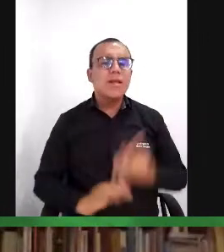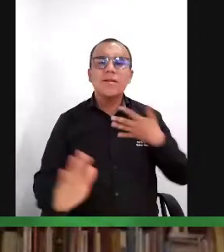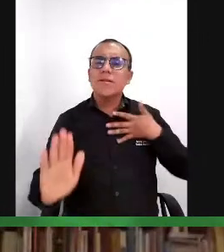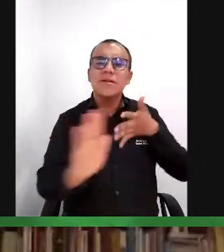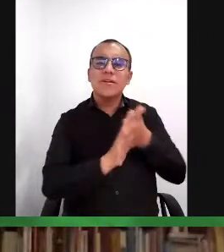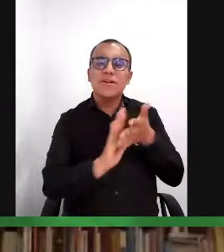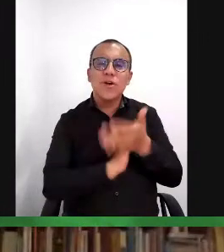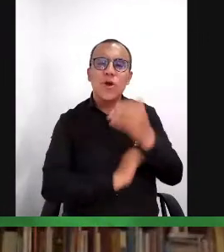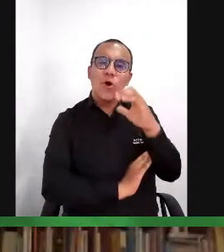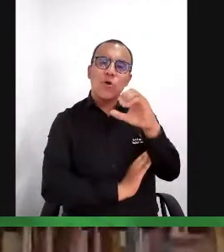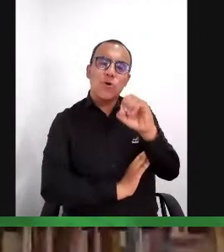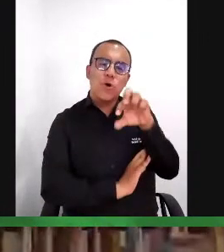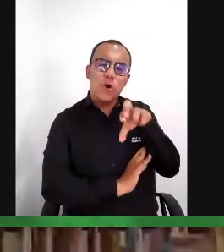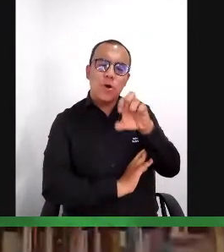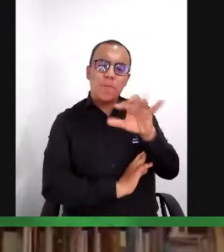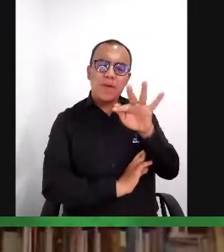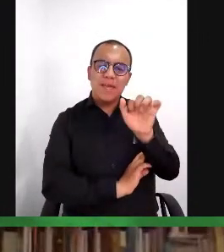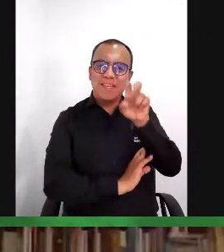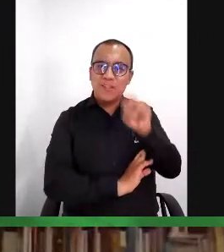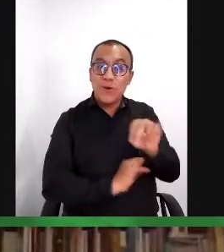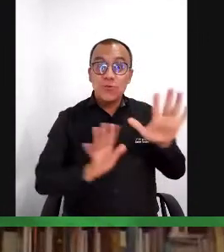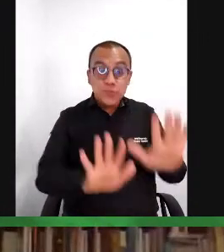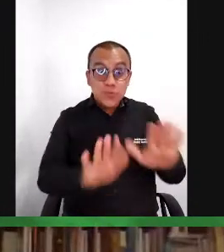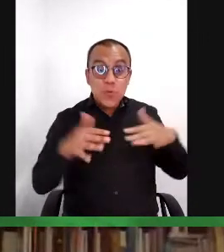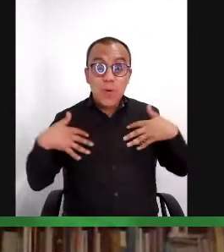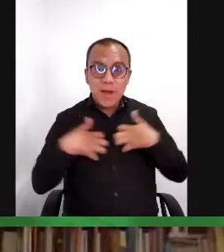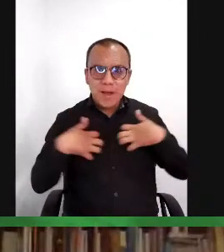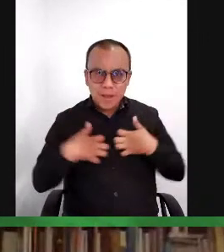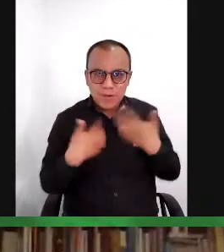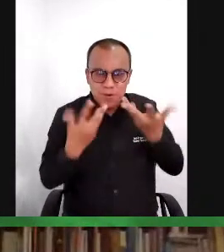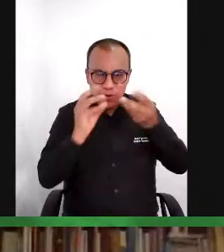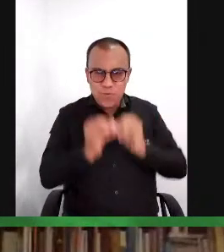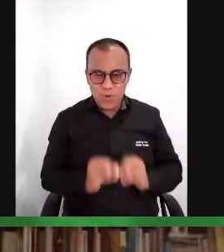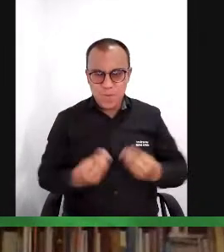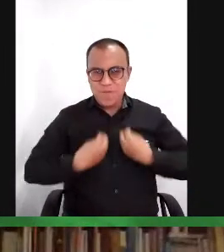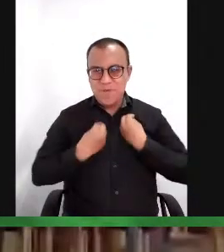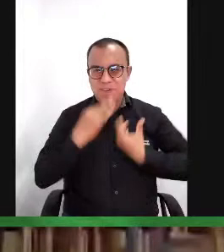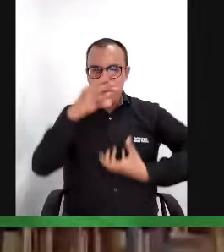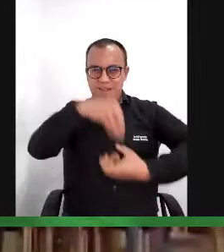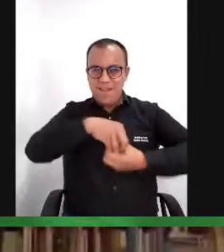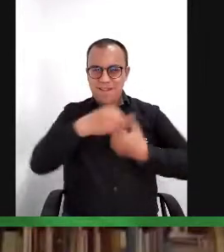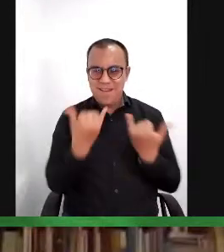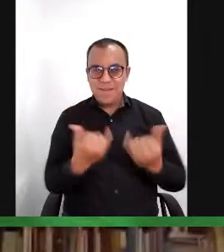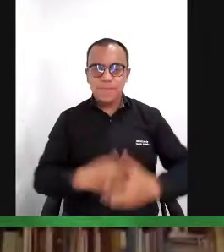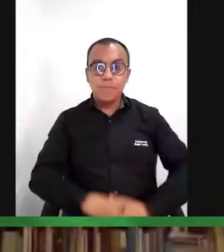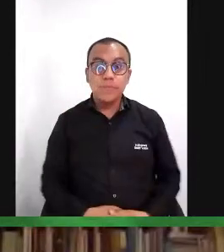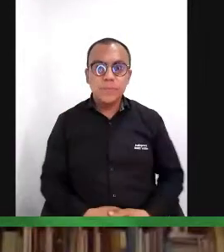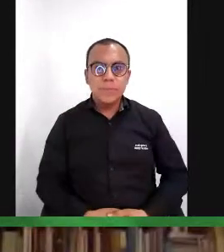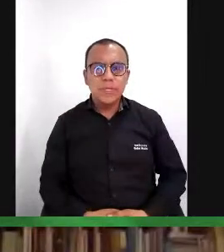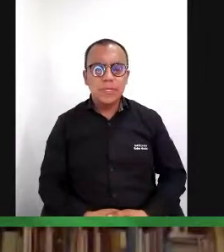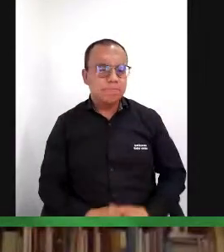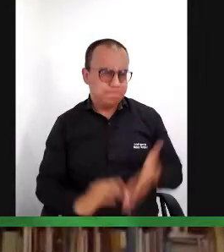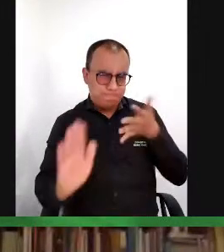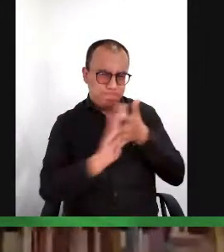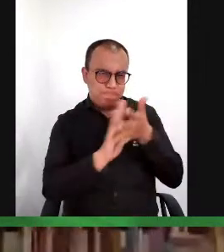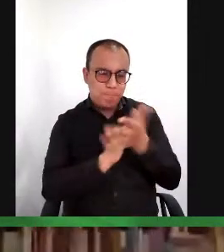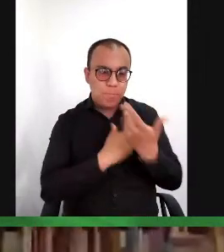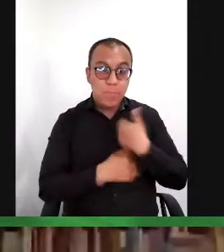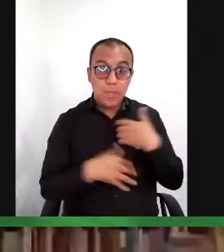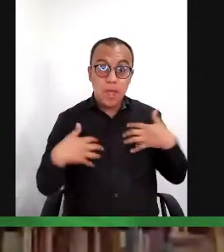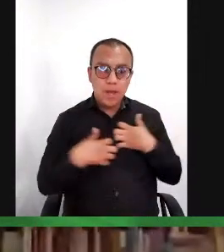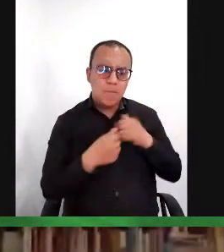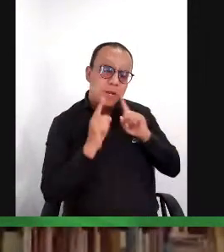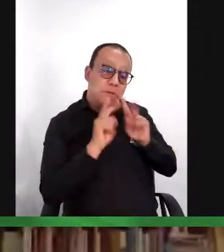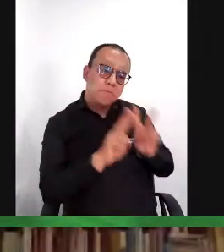copetón, que pues su especie es Sonotrichia capensis. Quizás si los copetones pudieran hablarnos y fueran